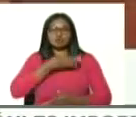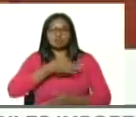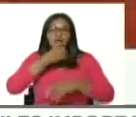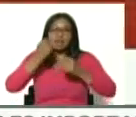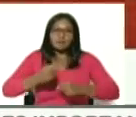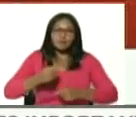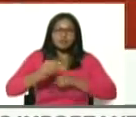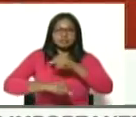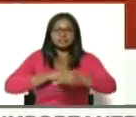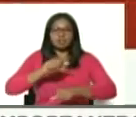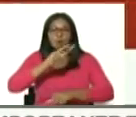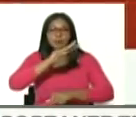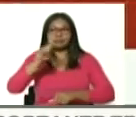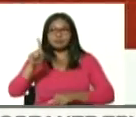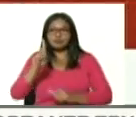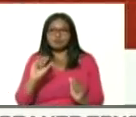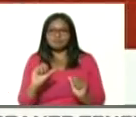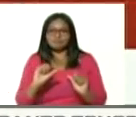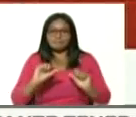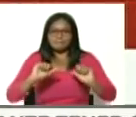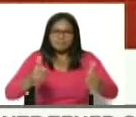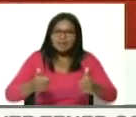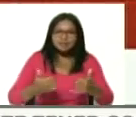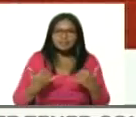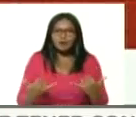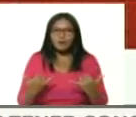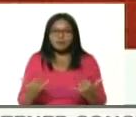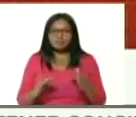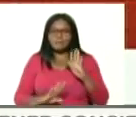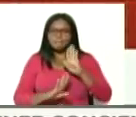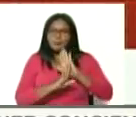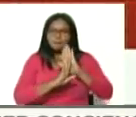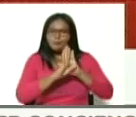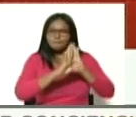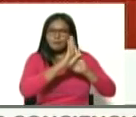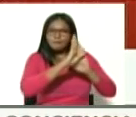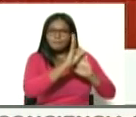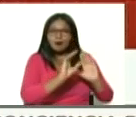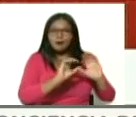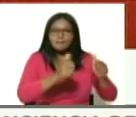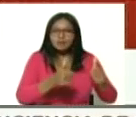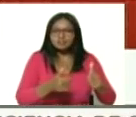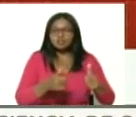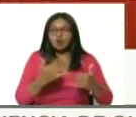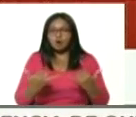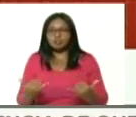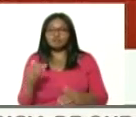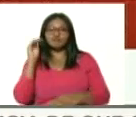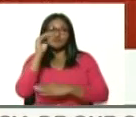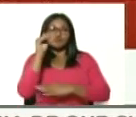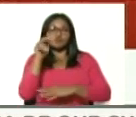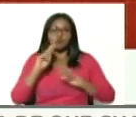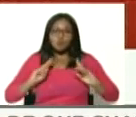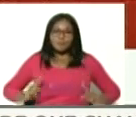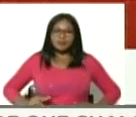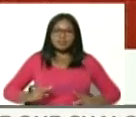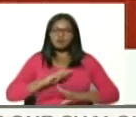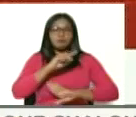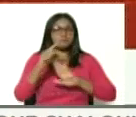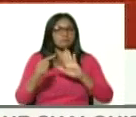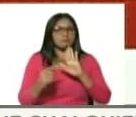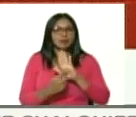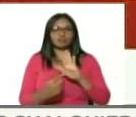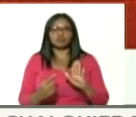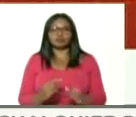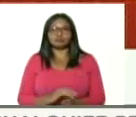siglo XXI apenas nace, apenas crece, apenas se anuncia y será el futuro de la humanidad, sin lugar a